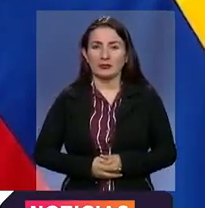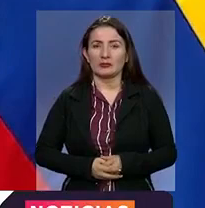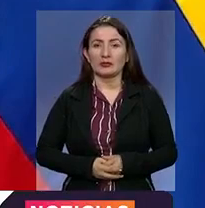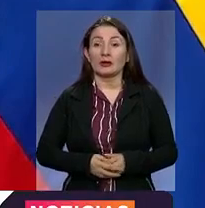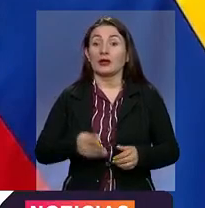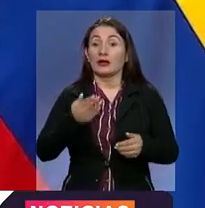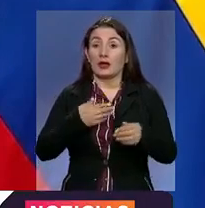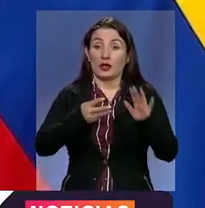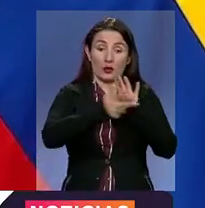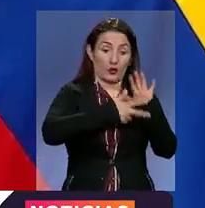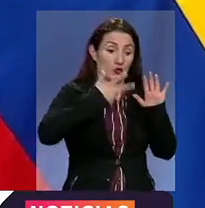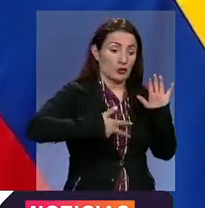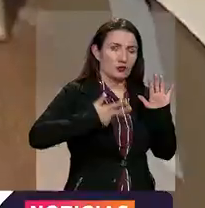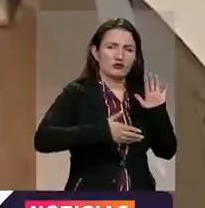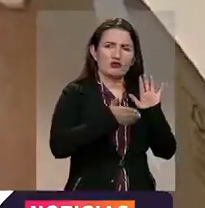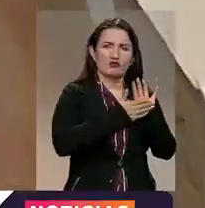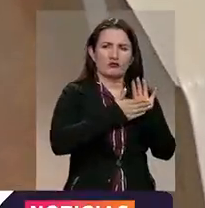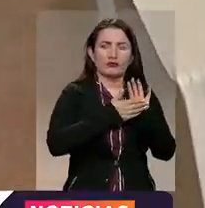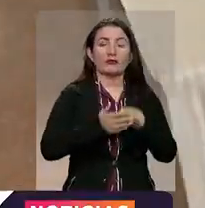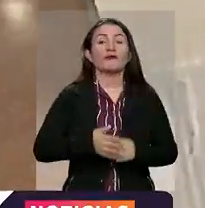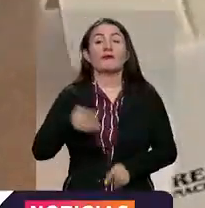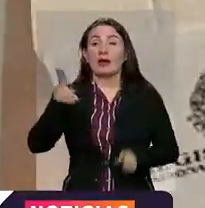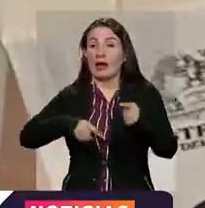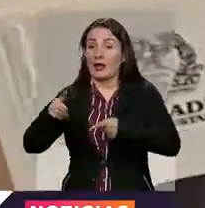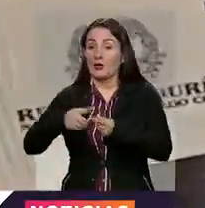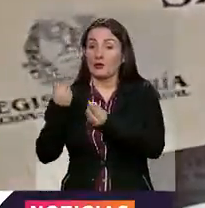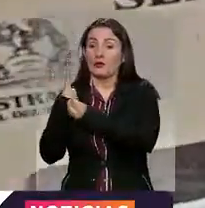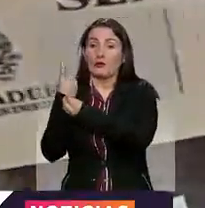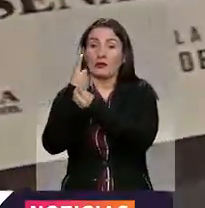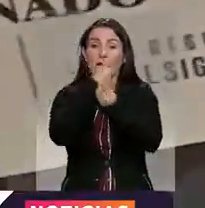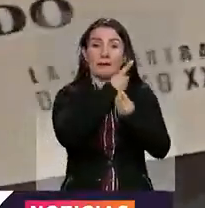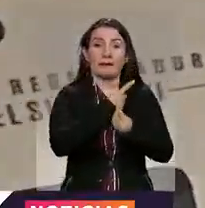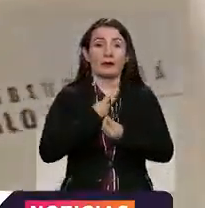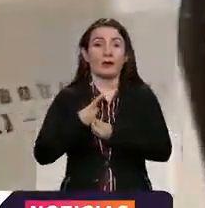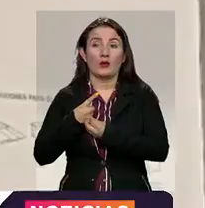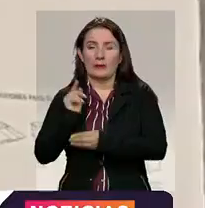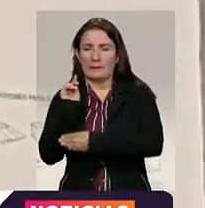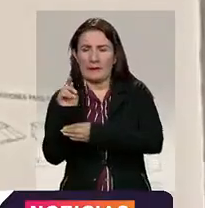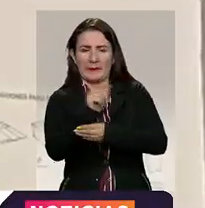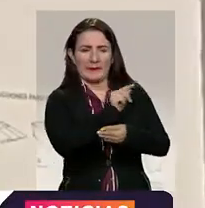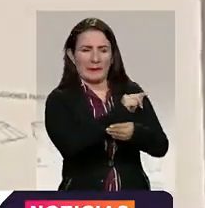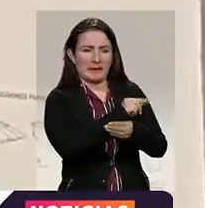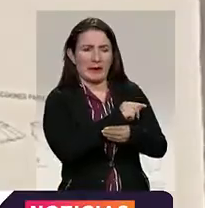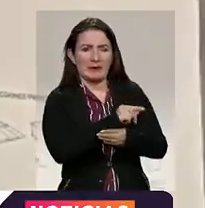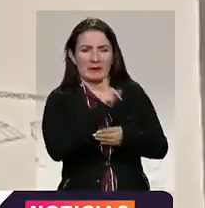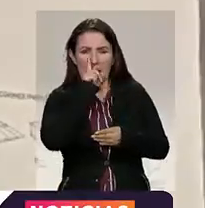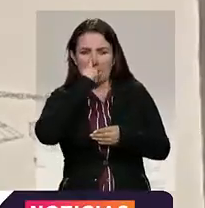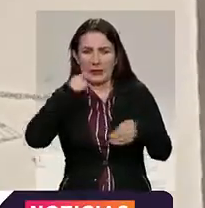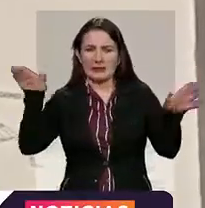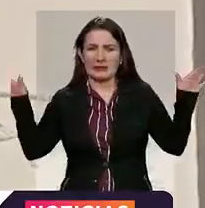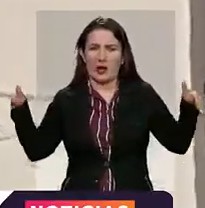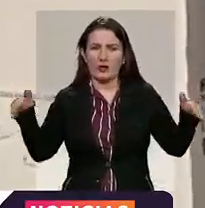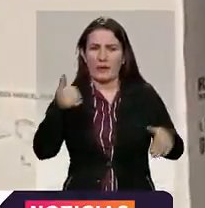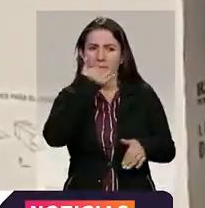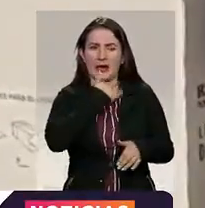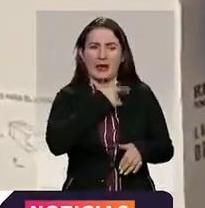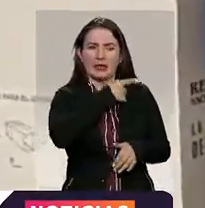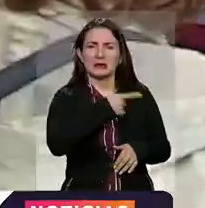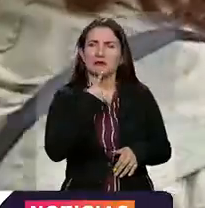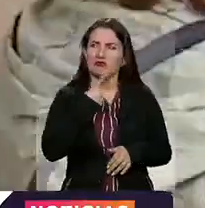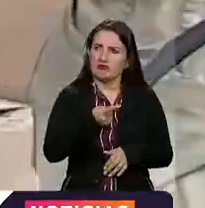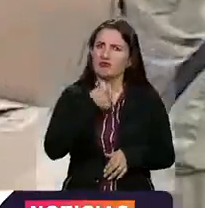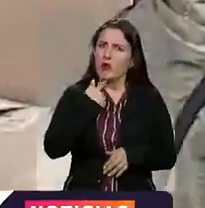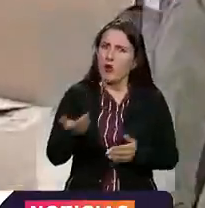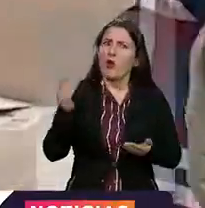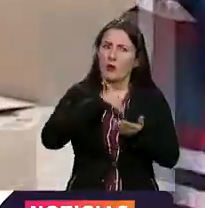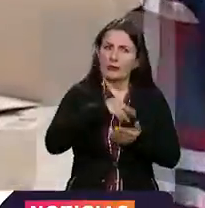del constituyente primario. Algunos partidos políticos criticaron la labor adelantada por la registraduría, pero respaldaron la idea del